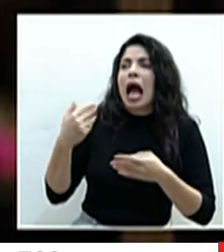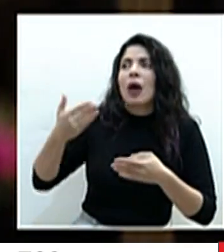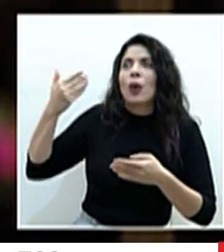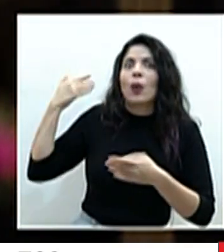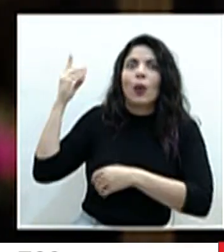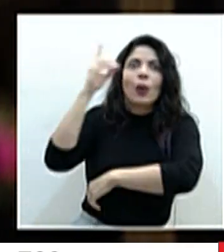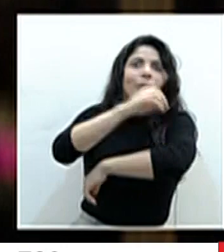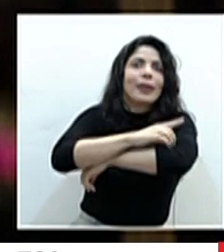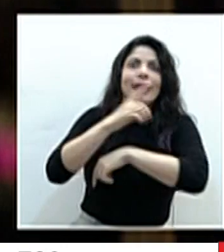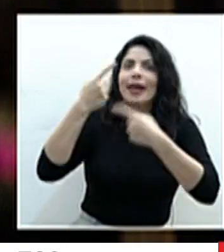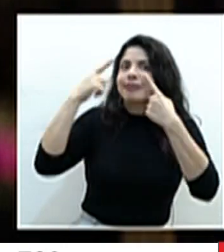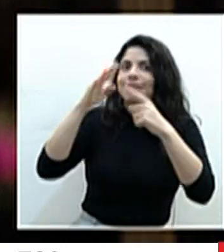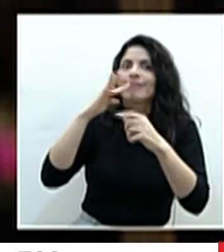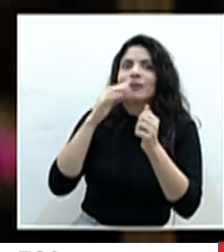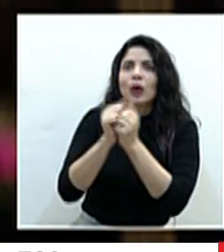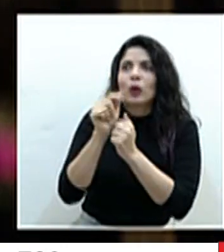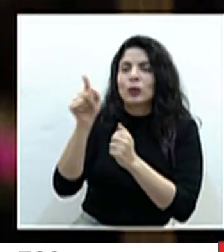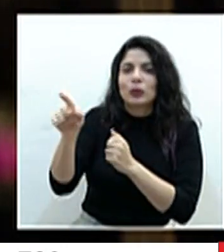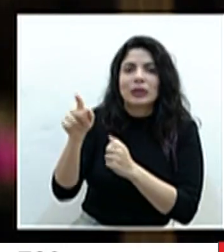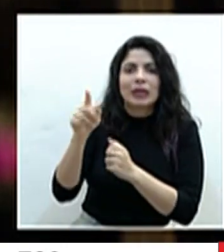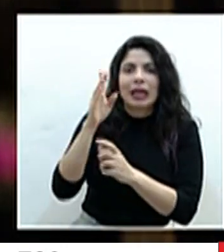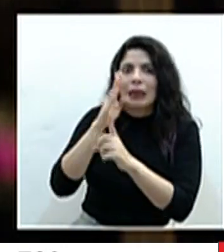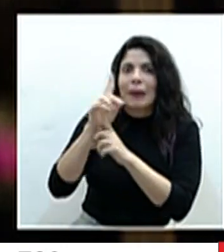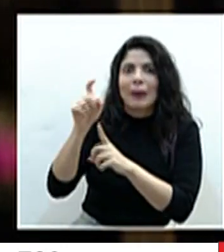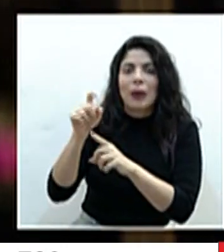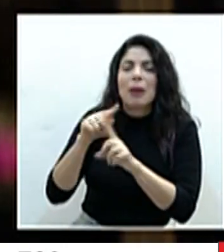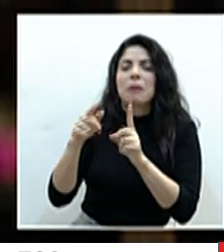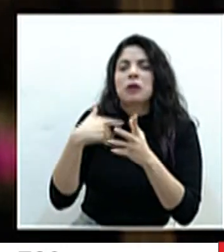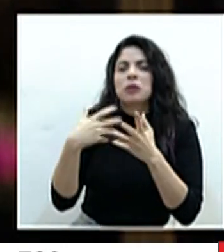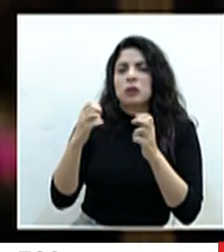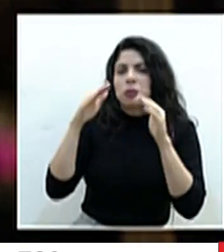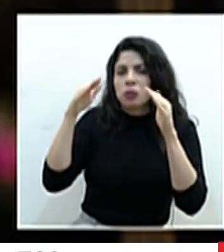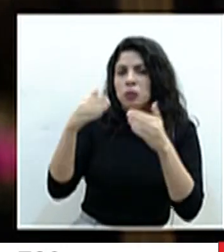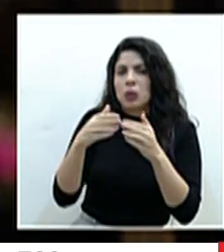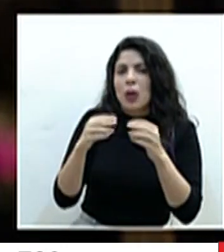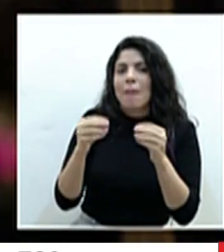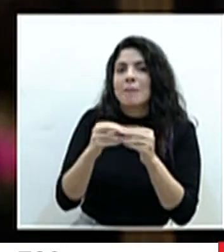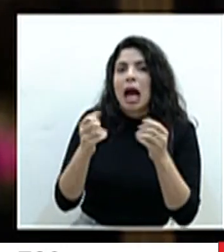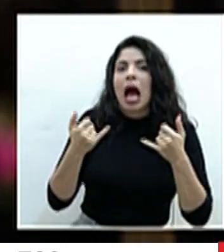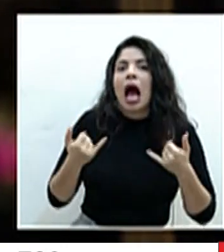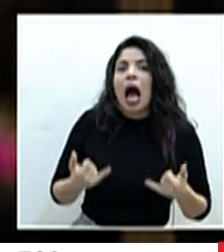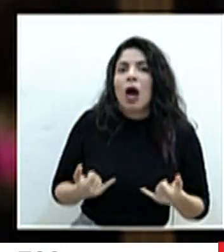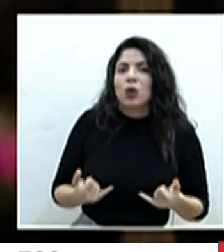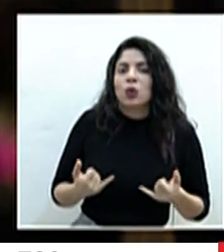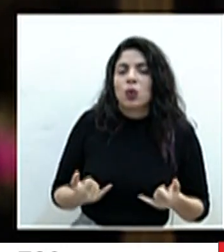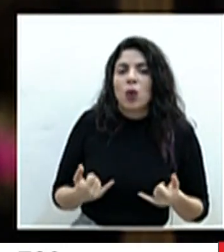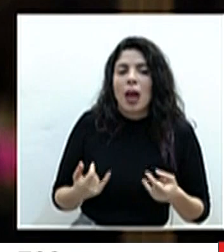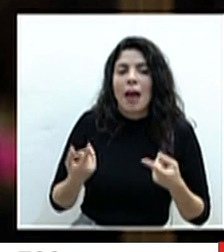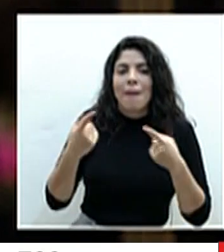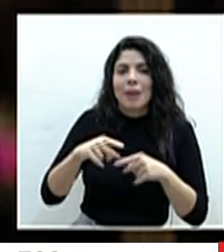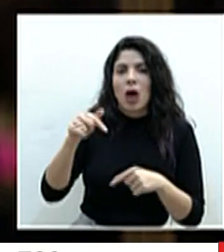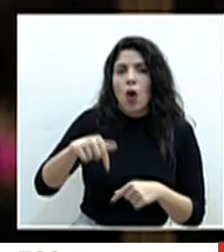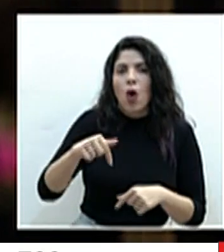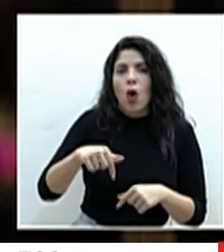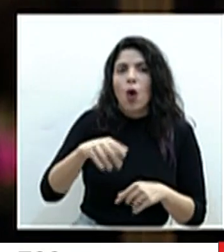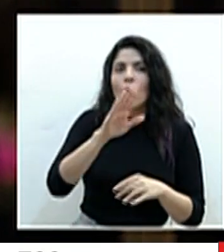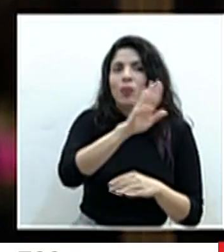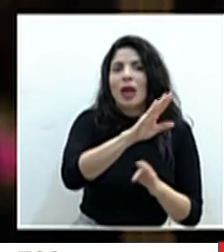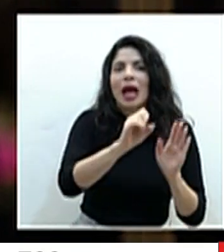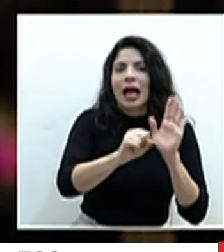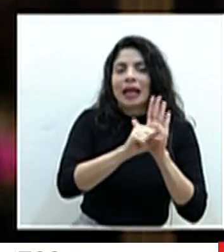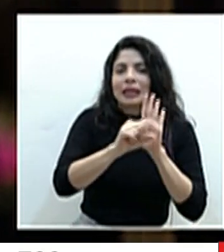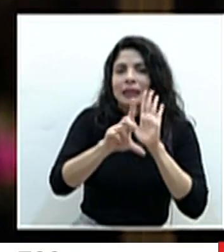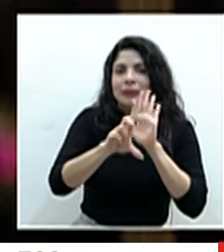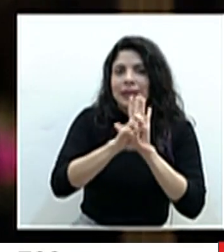de no poder conversar con usted y hacerle preguntas, pero me quiero concentrar por lo menos en lo más actual, que es lo que ha sucedido hoy en la Asamblea